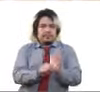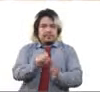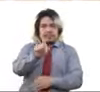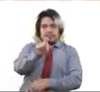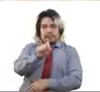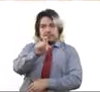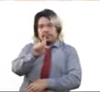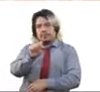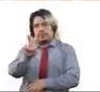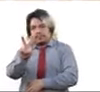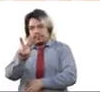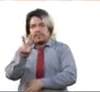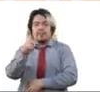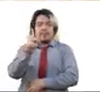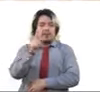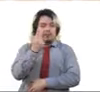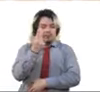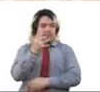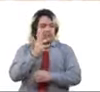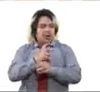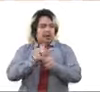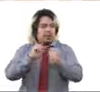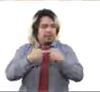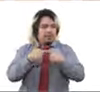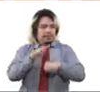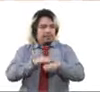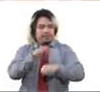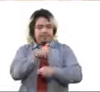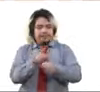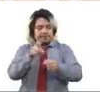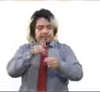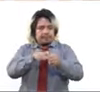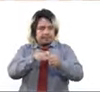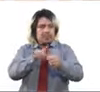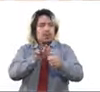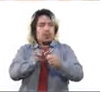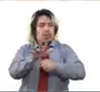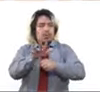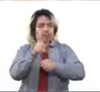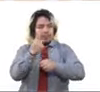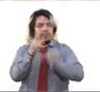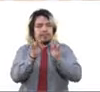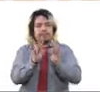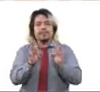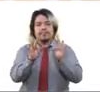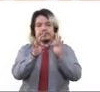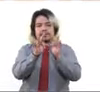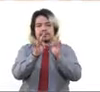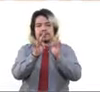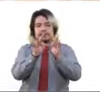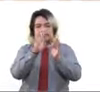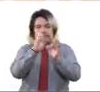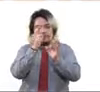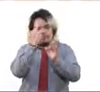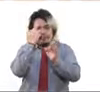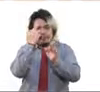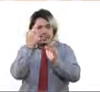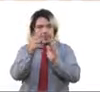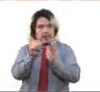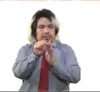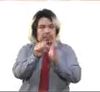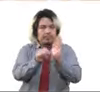un componente adicional que nos parece de fundamental importancia, y es que el semestre que inicia